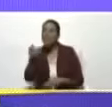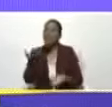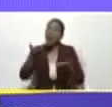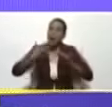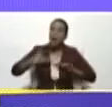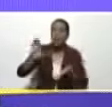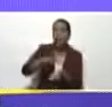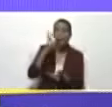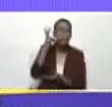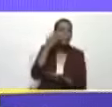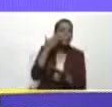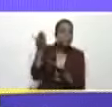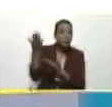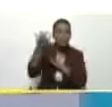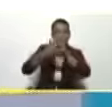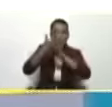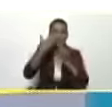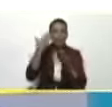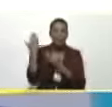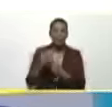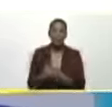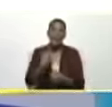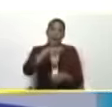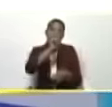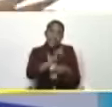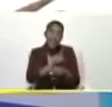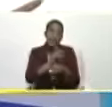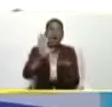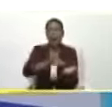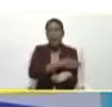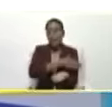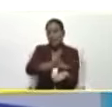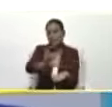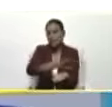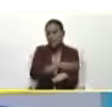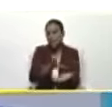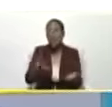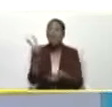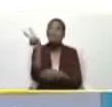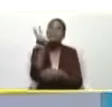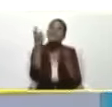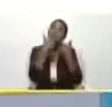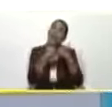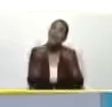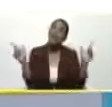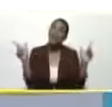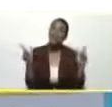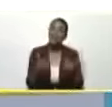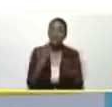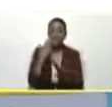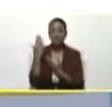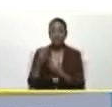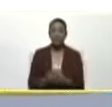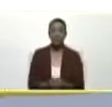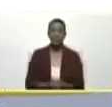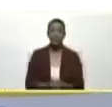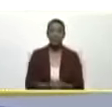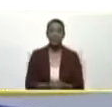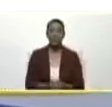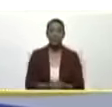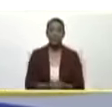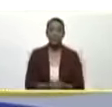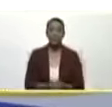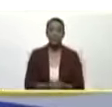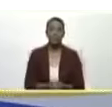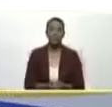regalo Dale caa bueno la primera habla sobre Venezuela libre hermanos